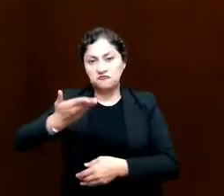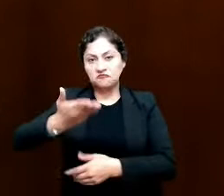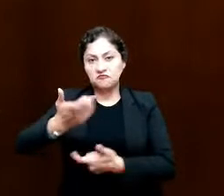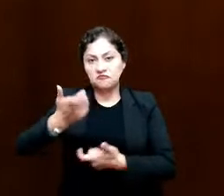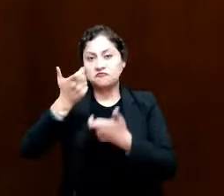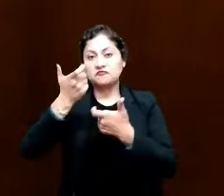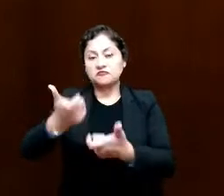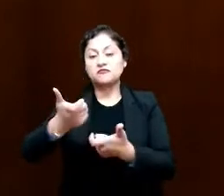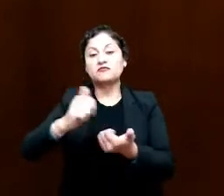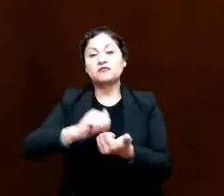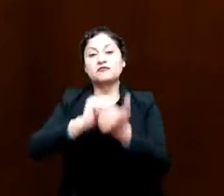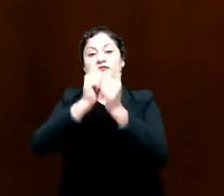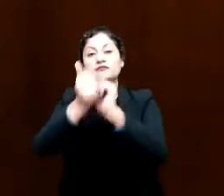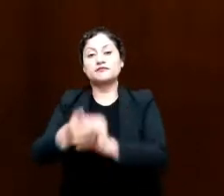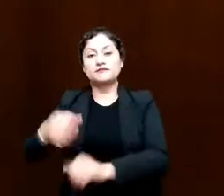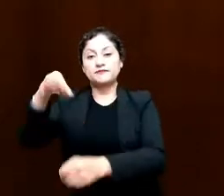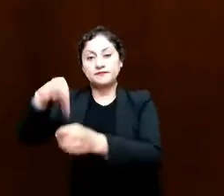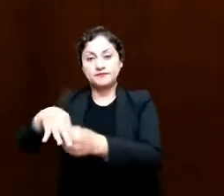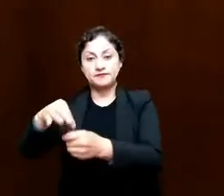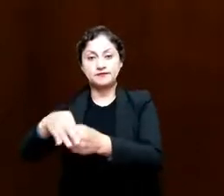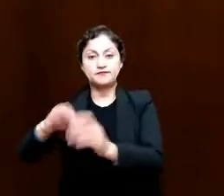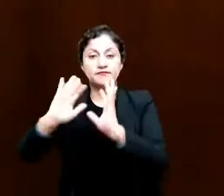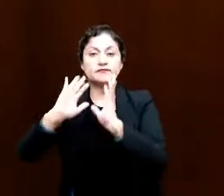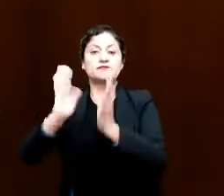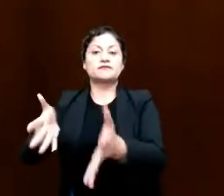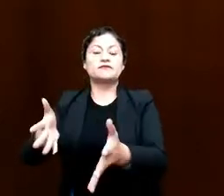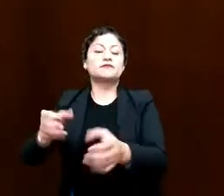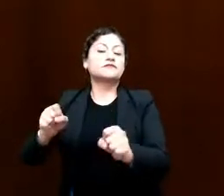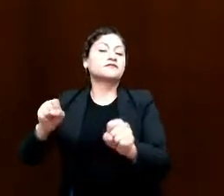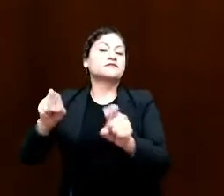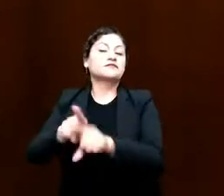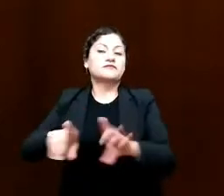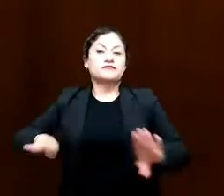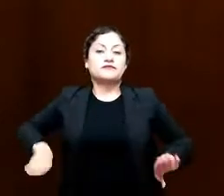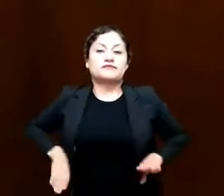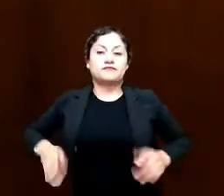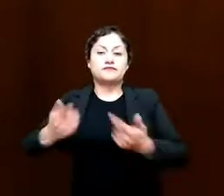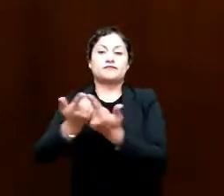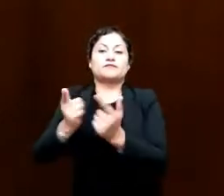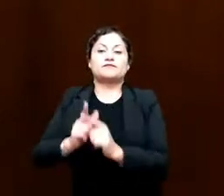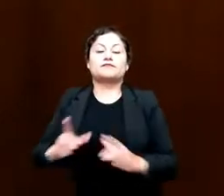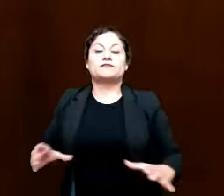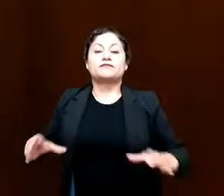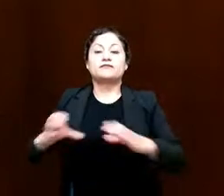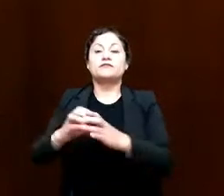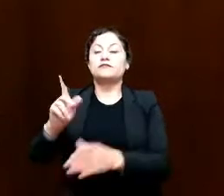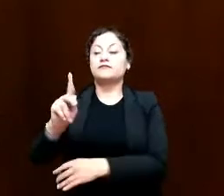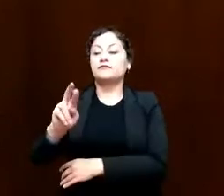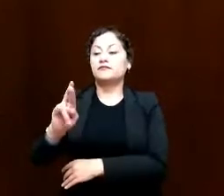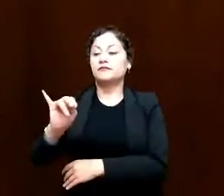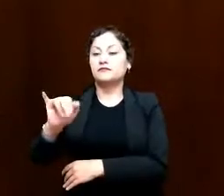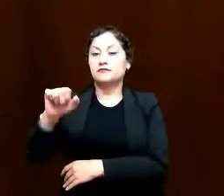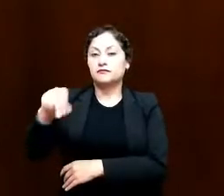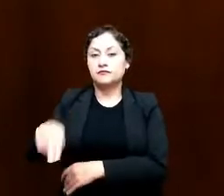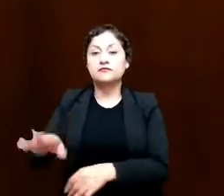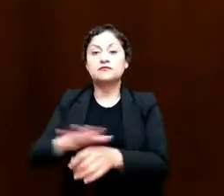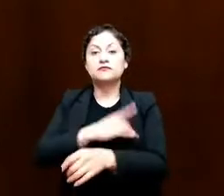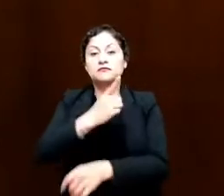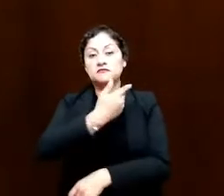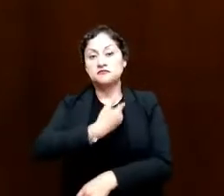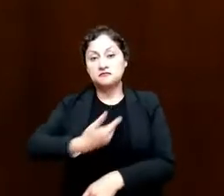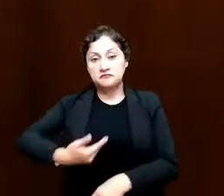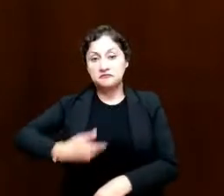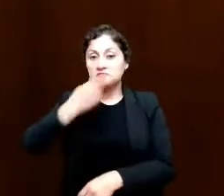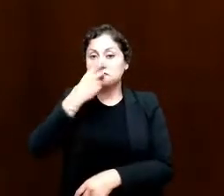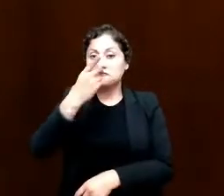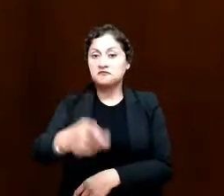electoral caduca como es el prian porque no tienen llenadera como dice nuestro presidente desde ahora